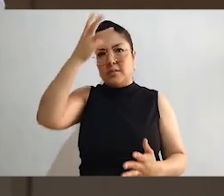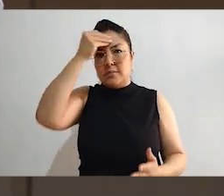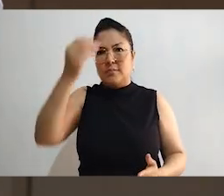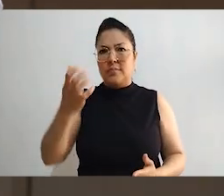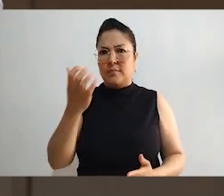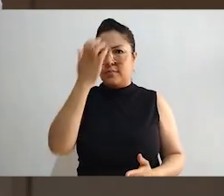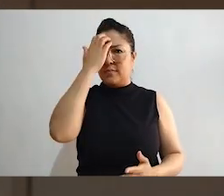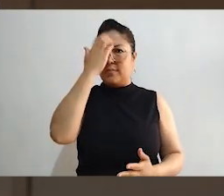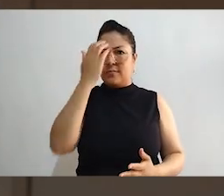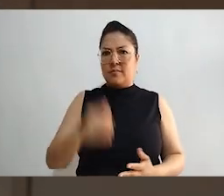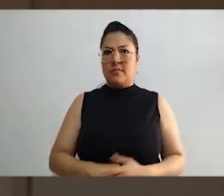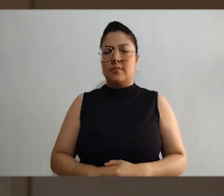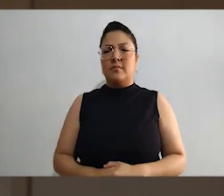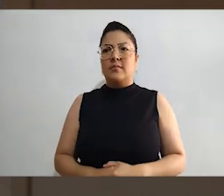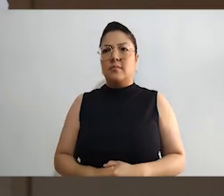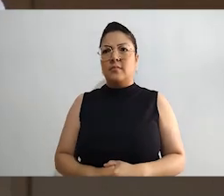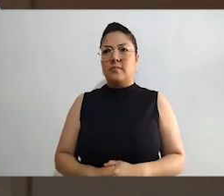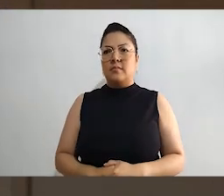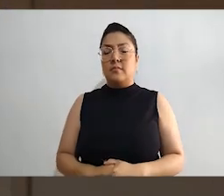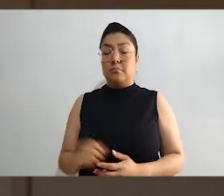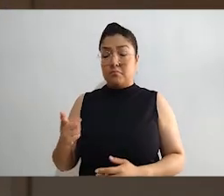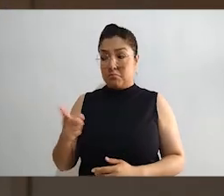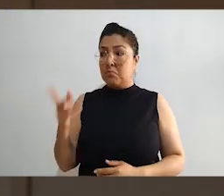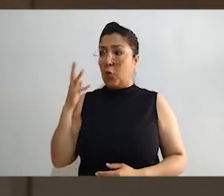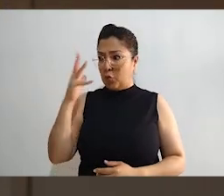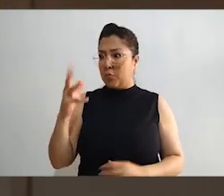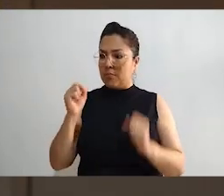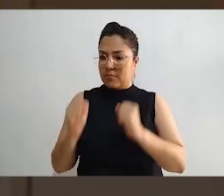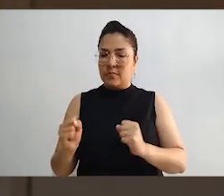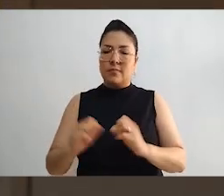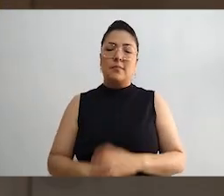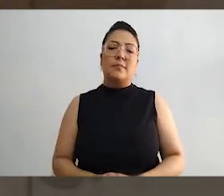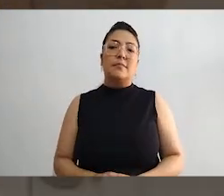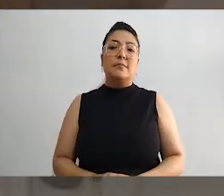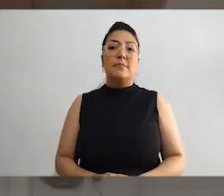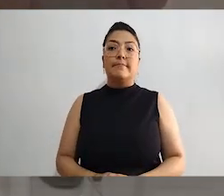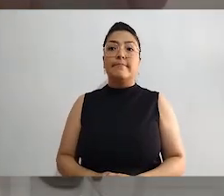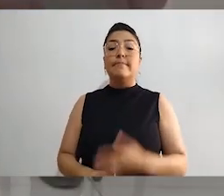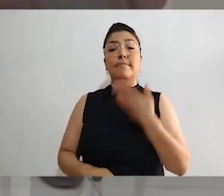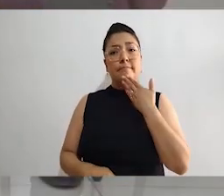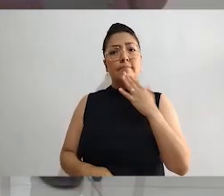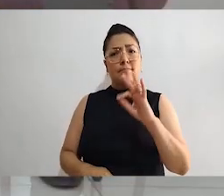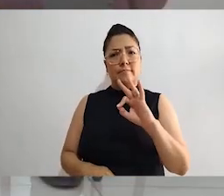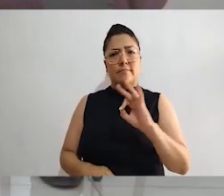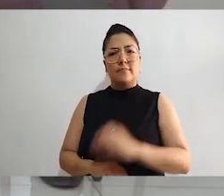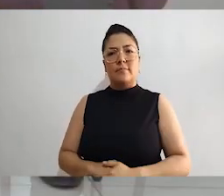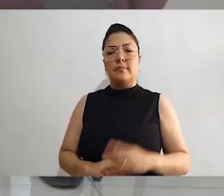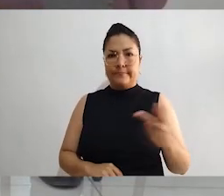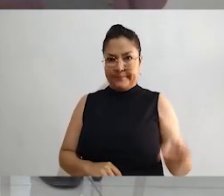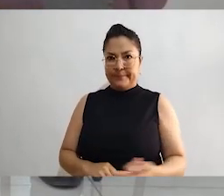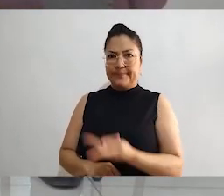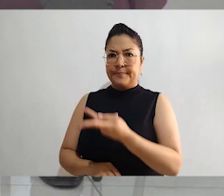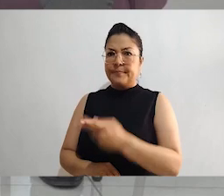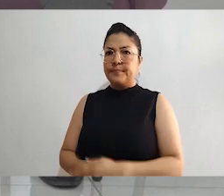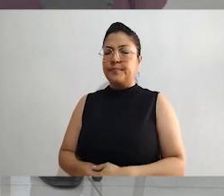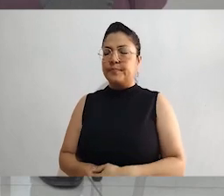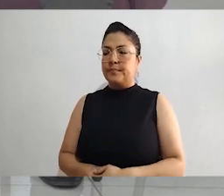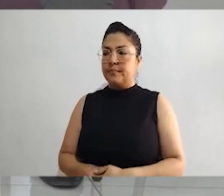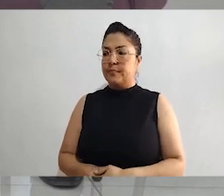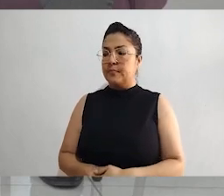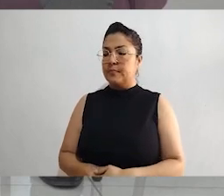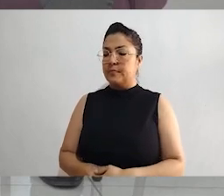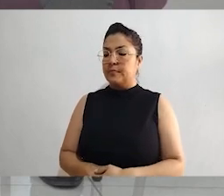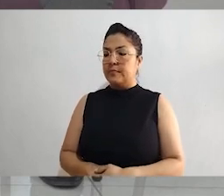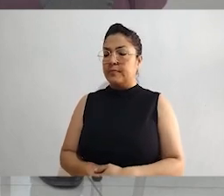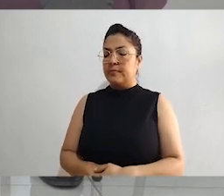de forjarse un nombre. Bien. Yo te preguntaría en este momento, ¿cuáles crees tú